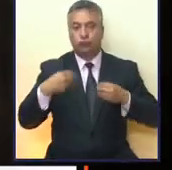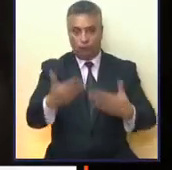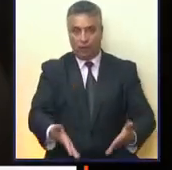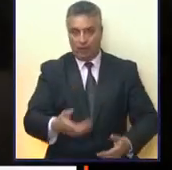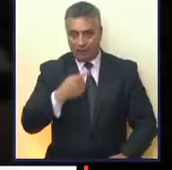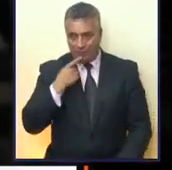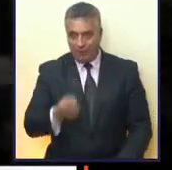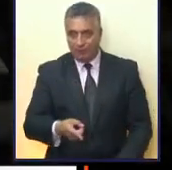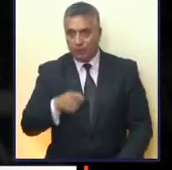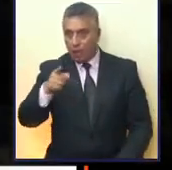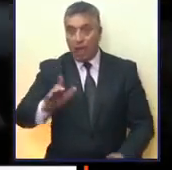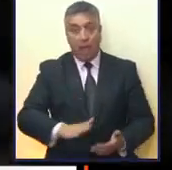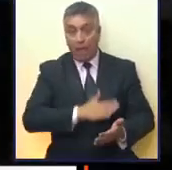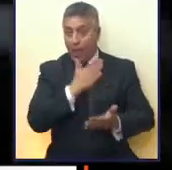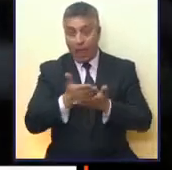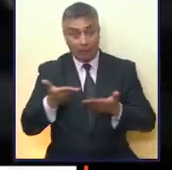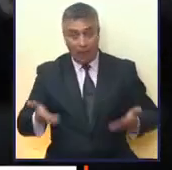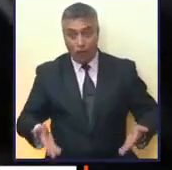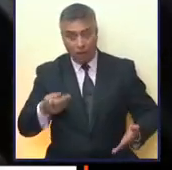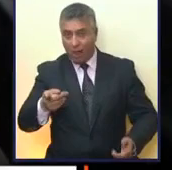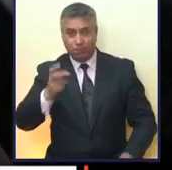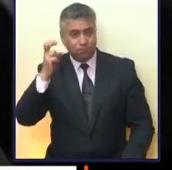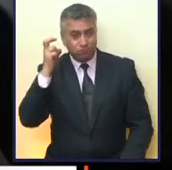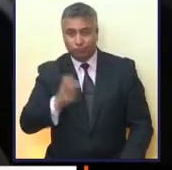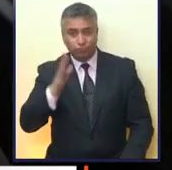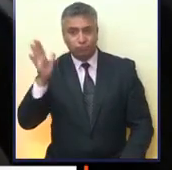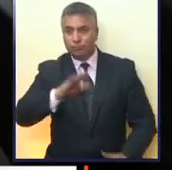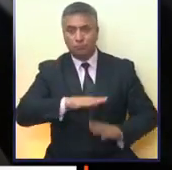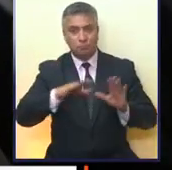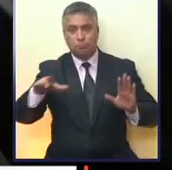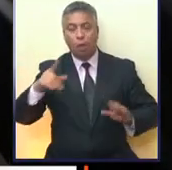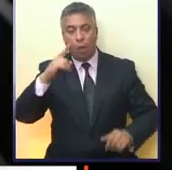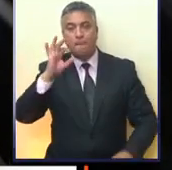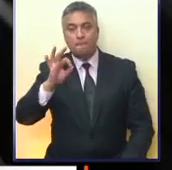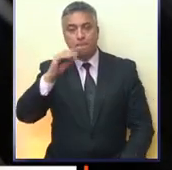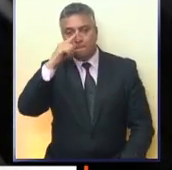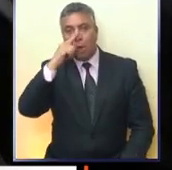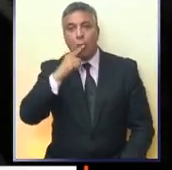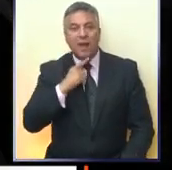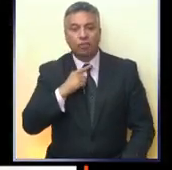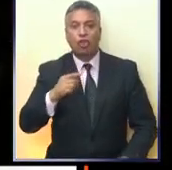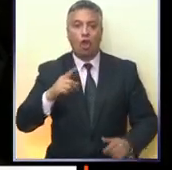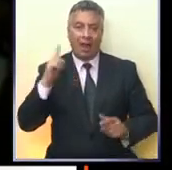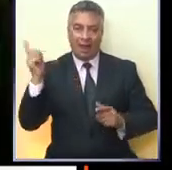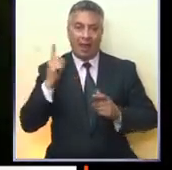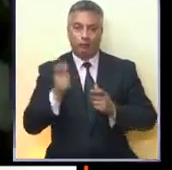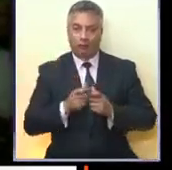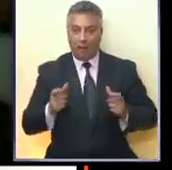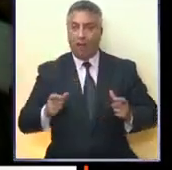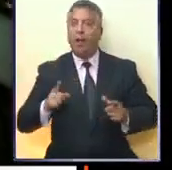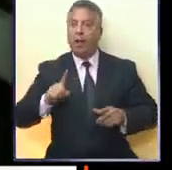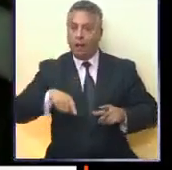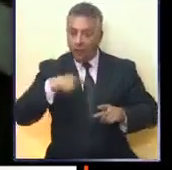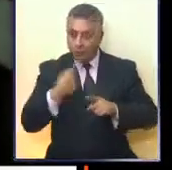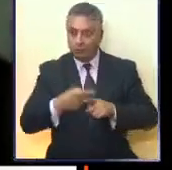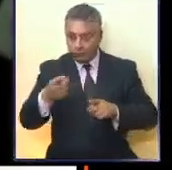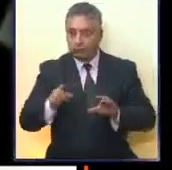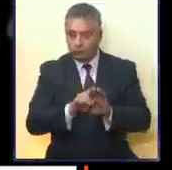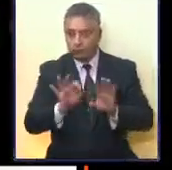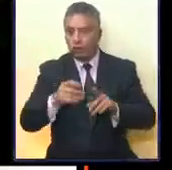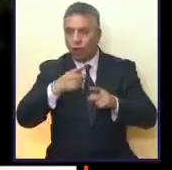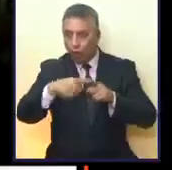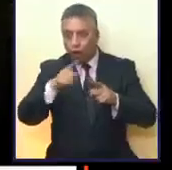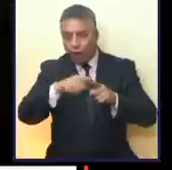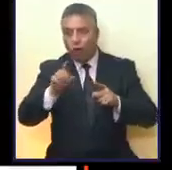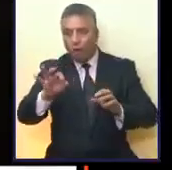Es hasta ahora el hurto más emblemático de un monumento nacional. En este caso, el desenlace fue positivo, no como en muchas otras